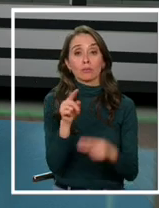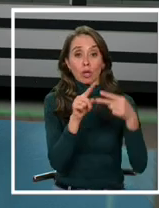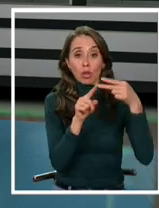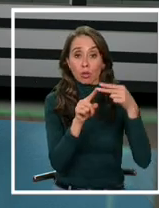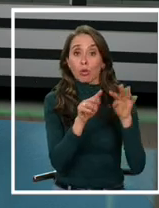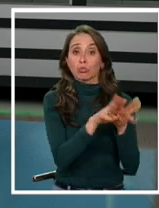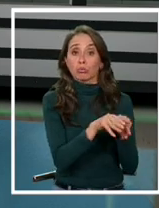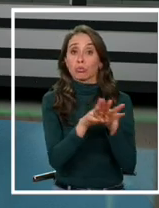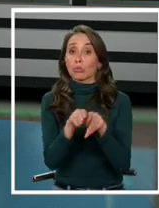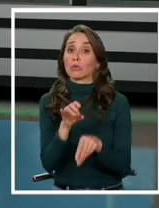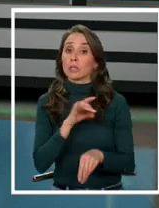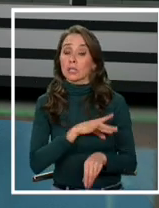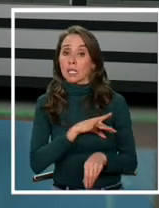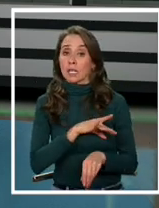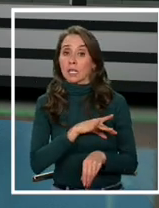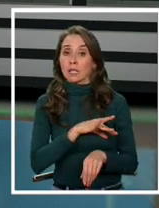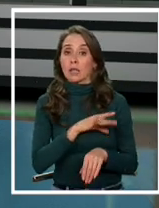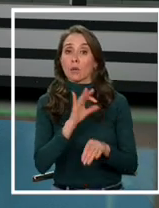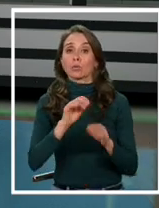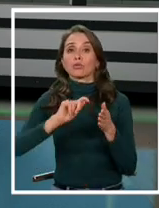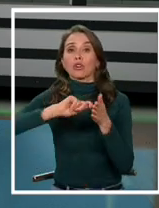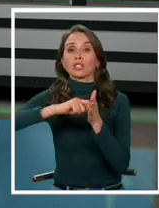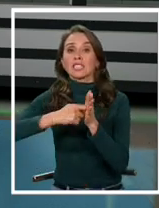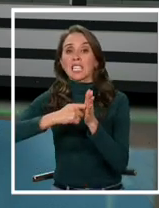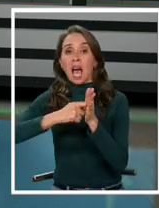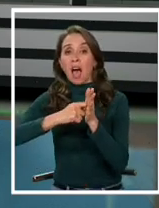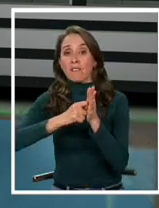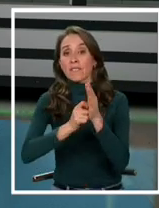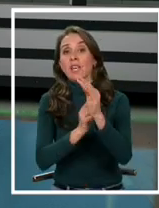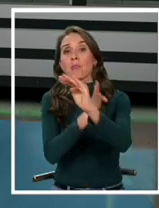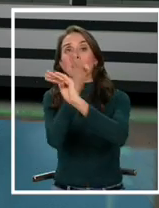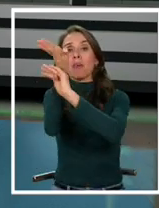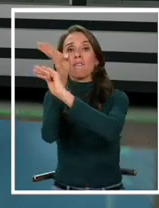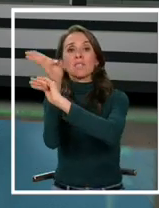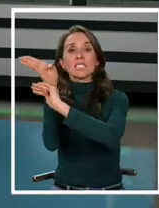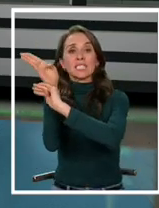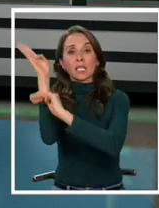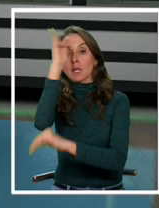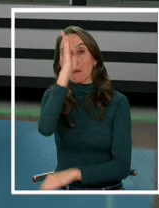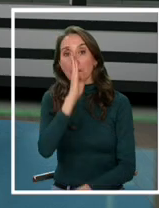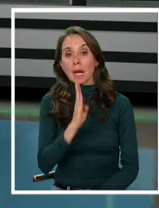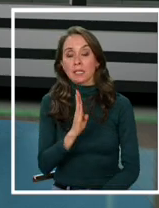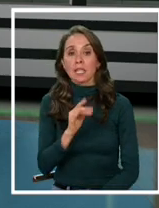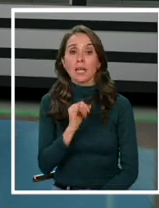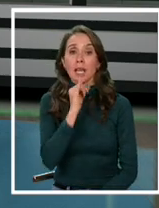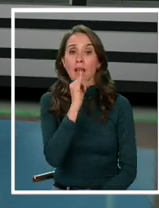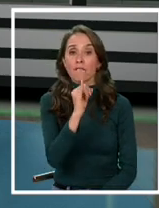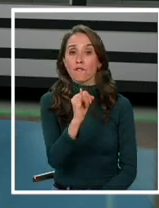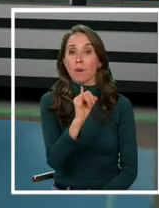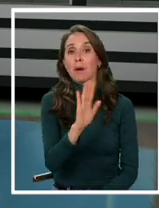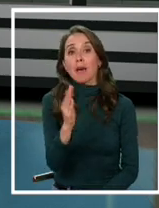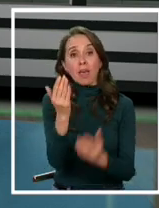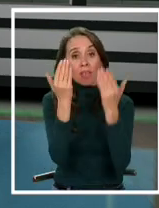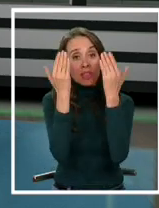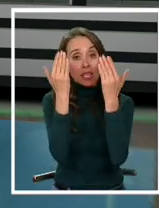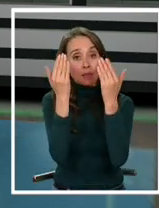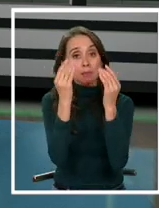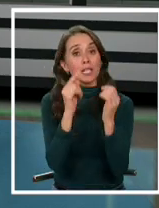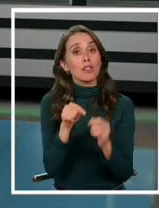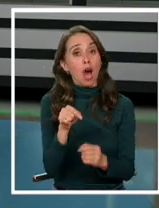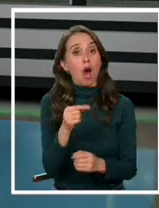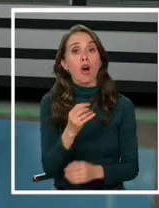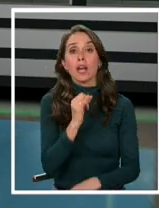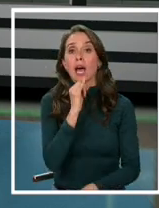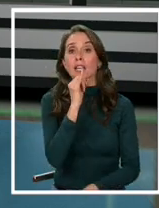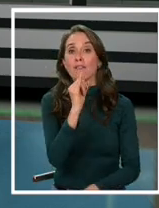ambos equipos chilenos van a cerrar las respectivas llaves de visita allá en Brasil con esta información yo me despido lo dejo con